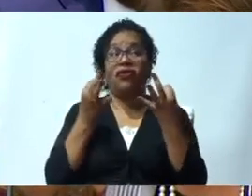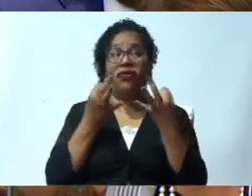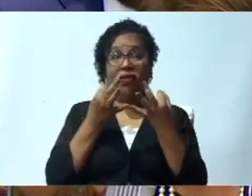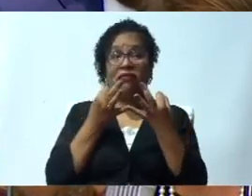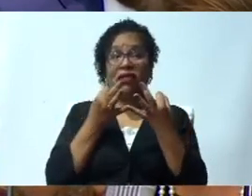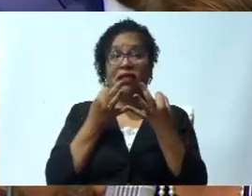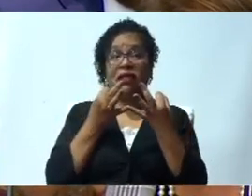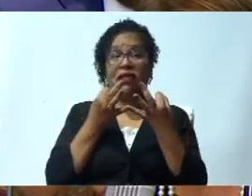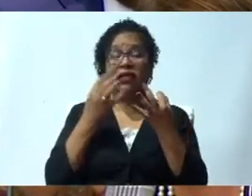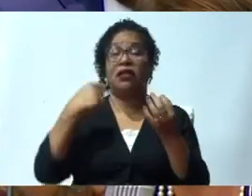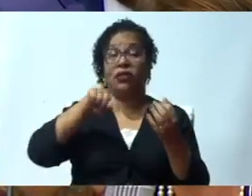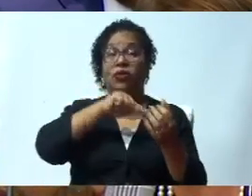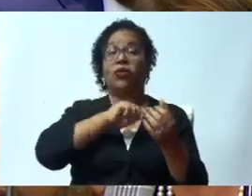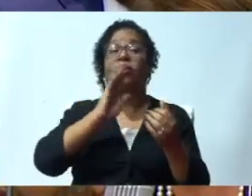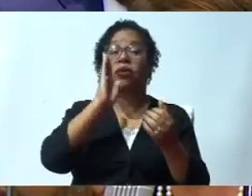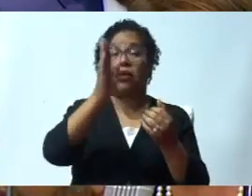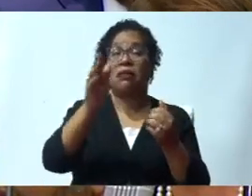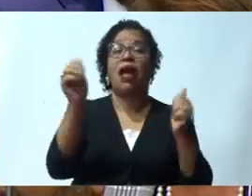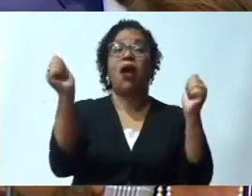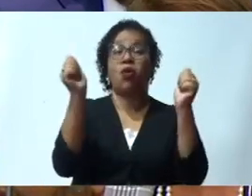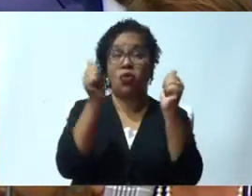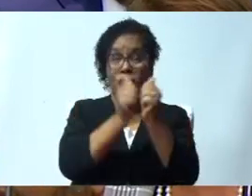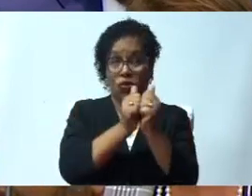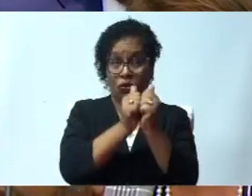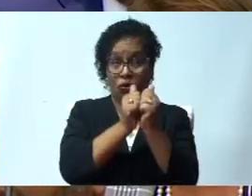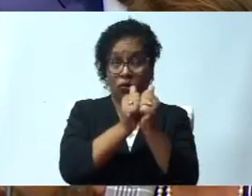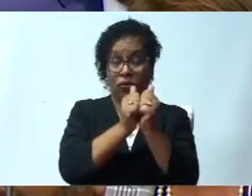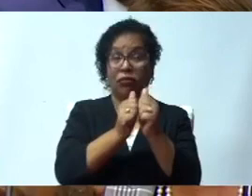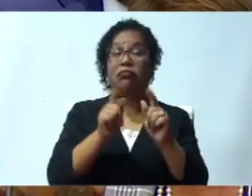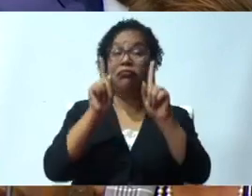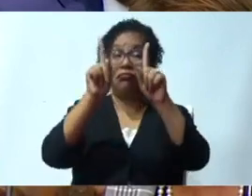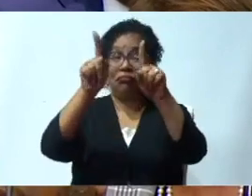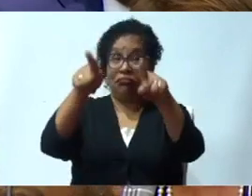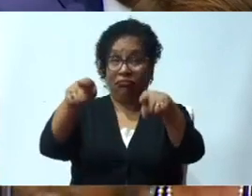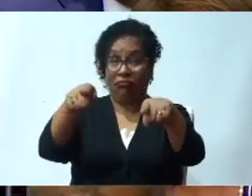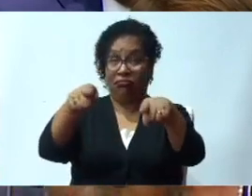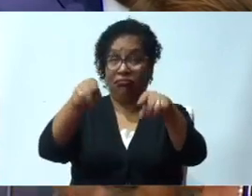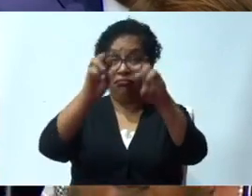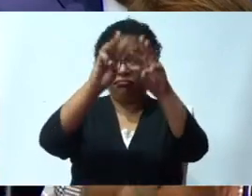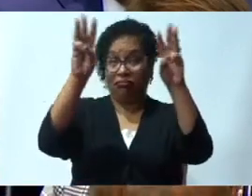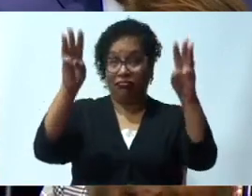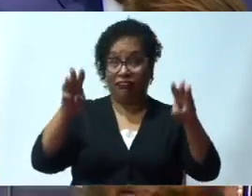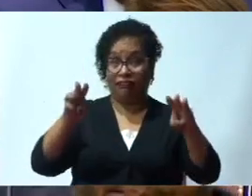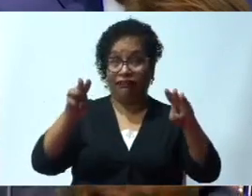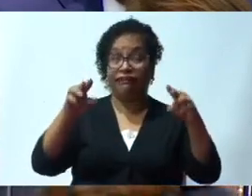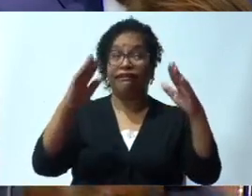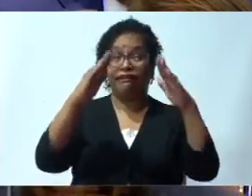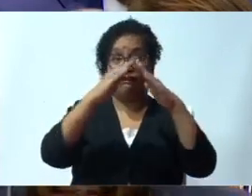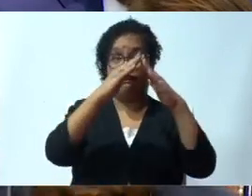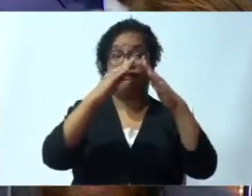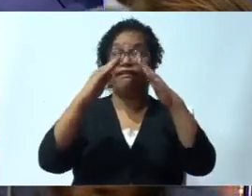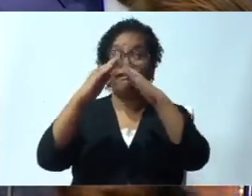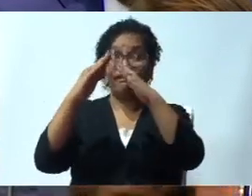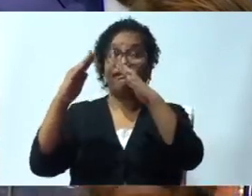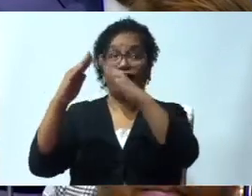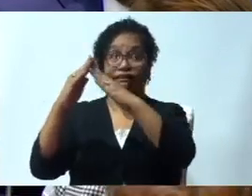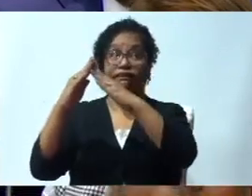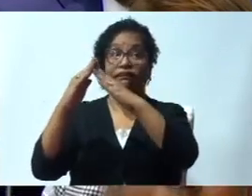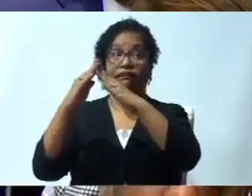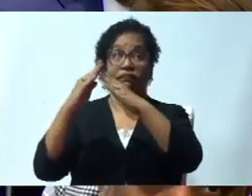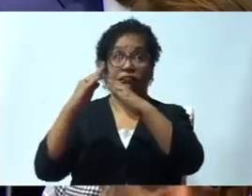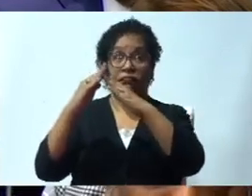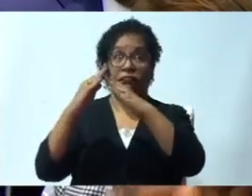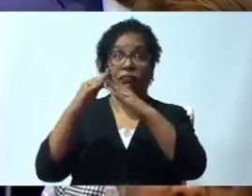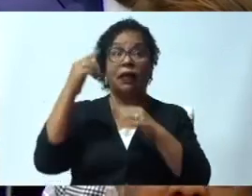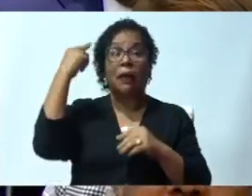a acompañar para ir al Ministerio de la Vivienda a decirle que si es que ellos se quieren